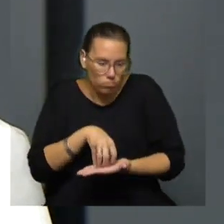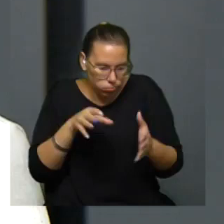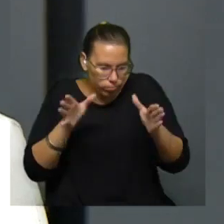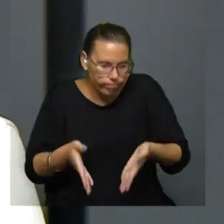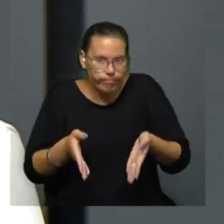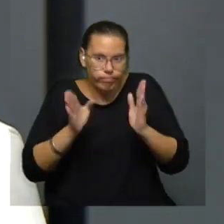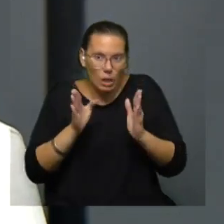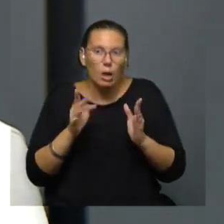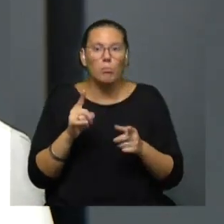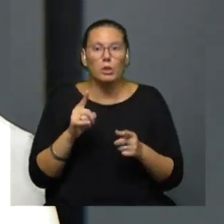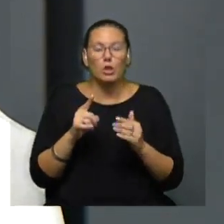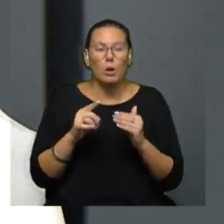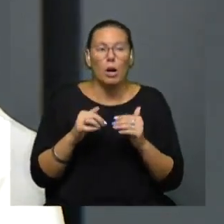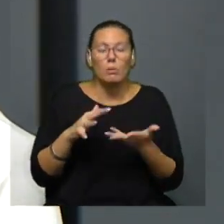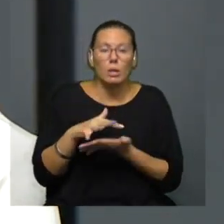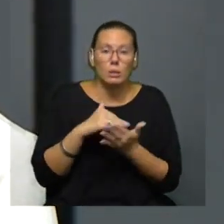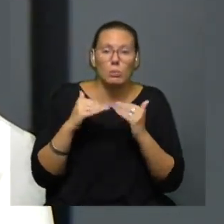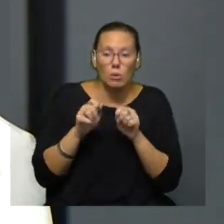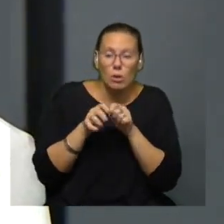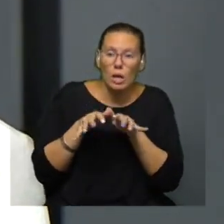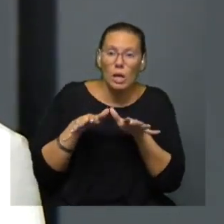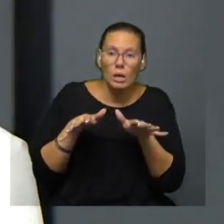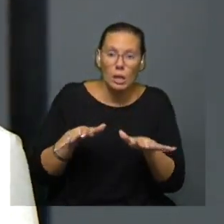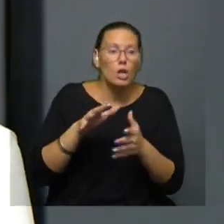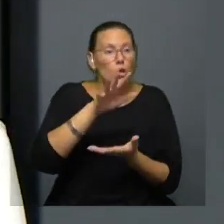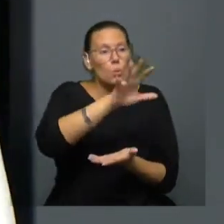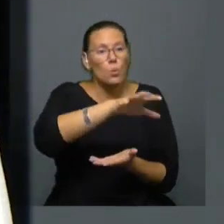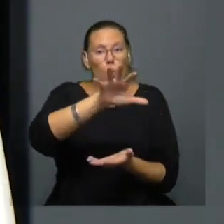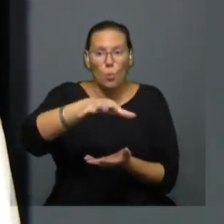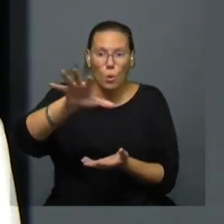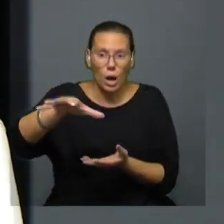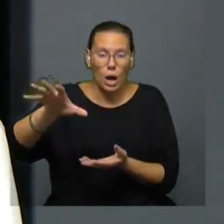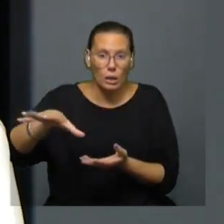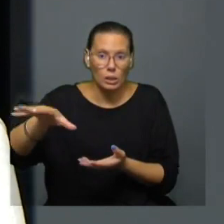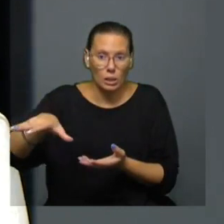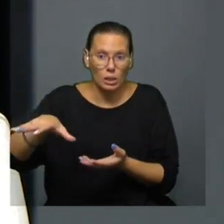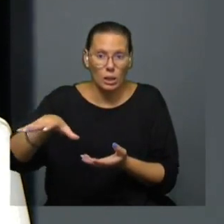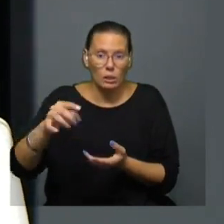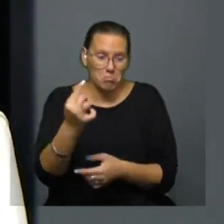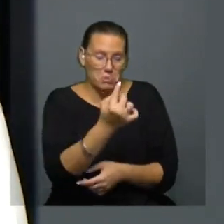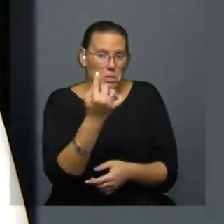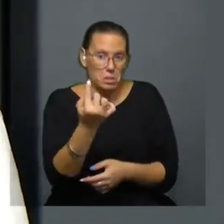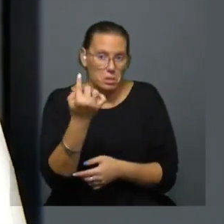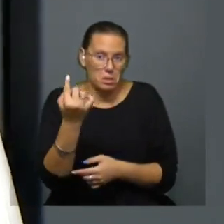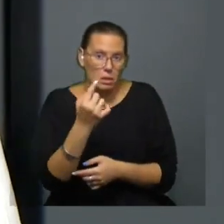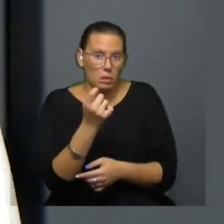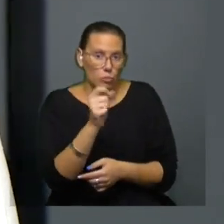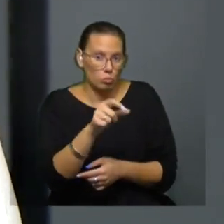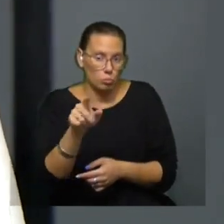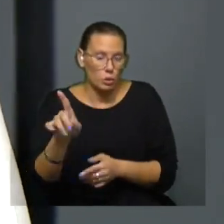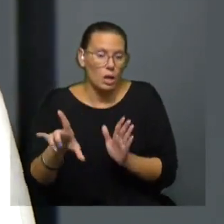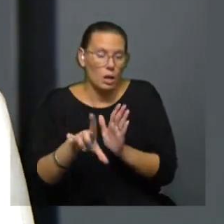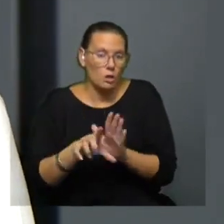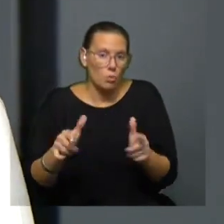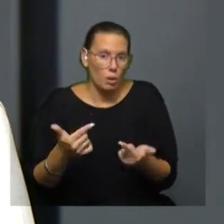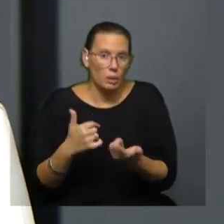un planteo horizontal de redes, de sitios que estaban funcionando independientemente de cualquier ley, que ya